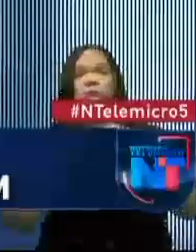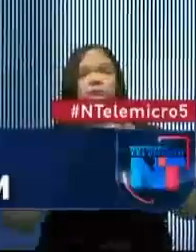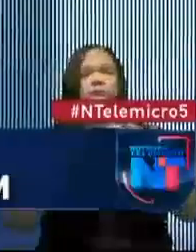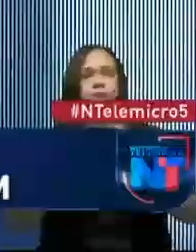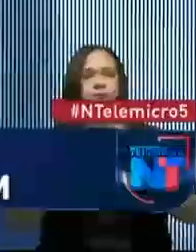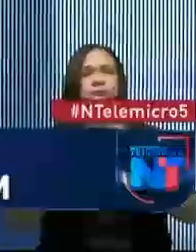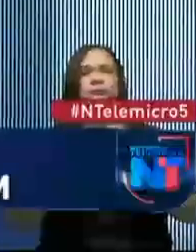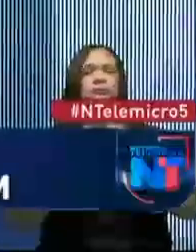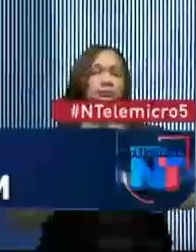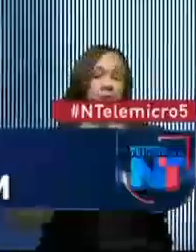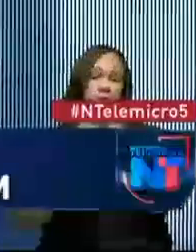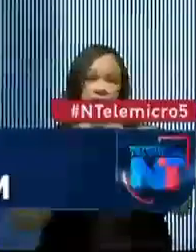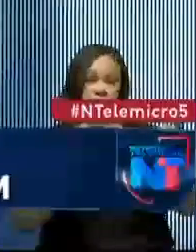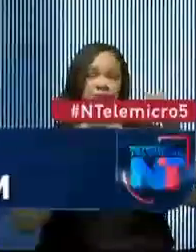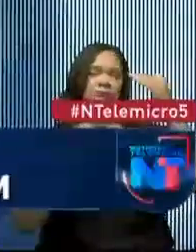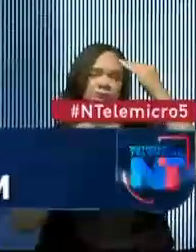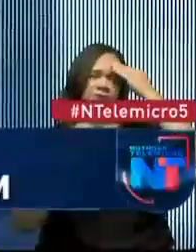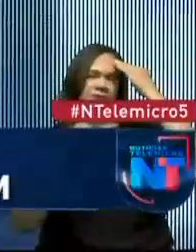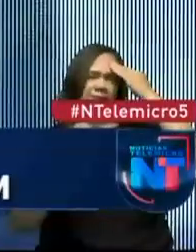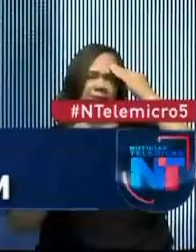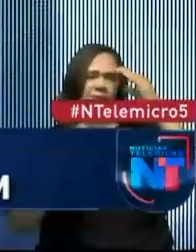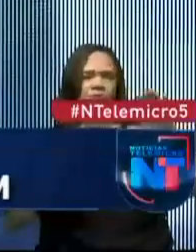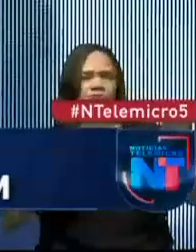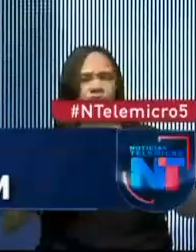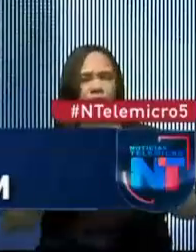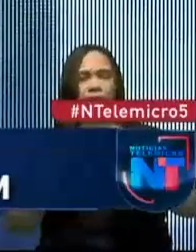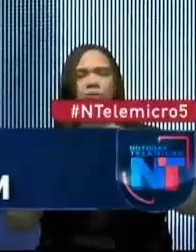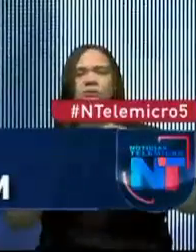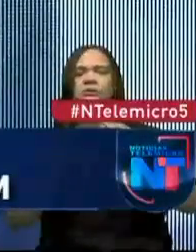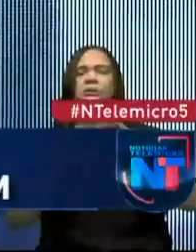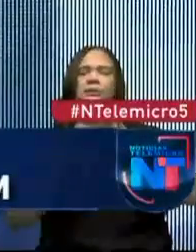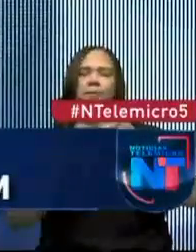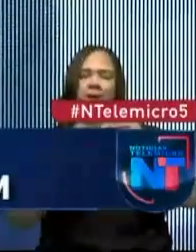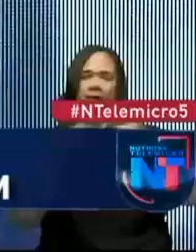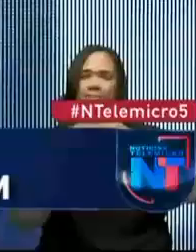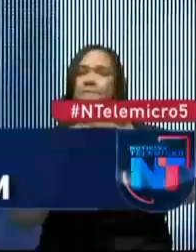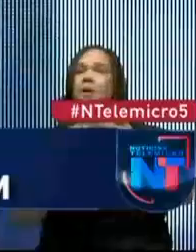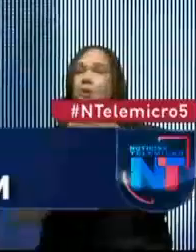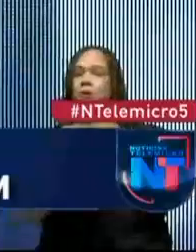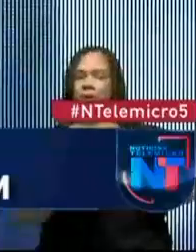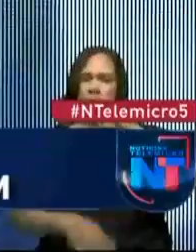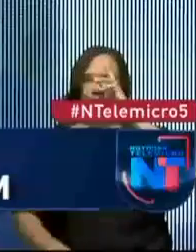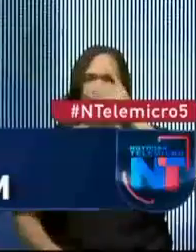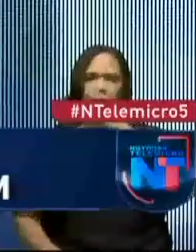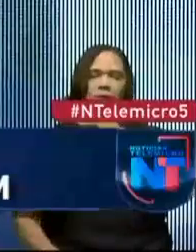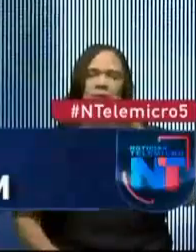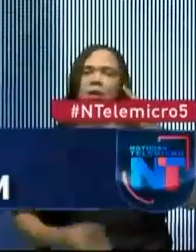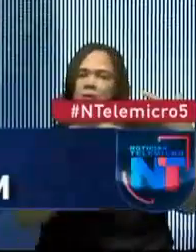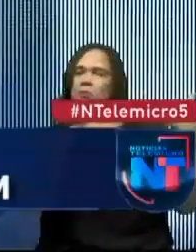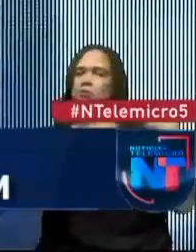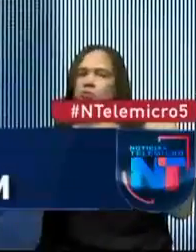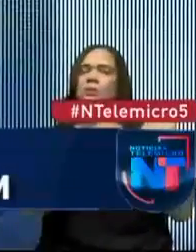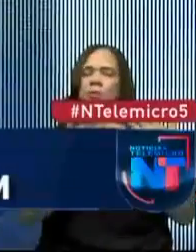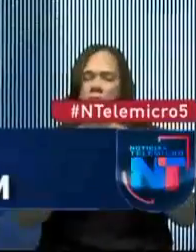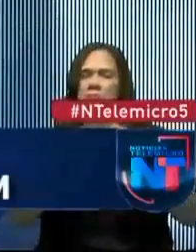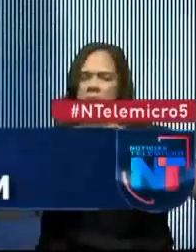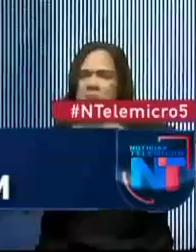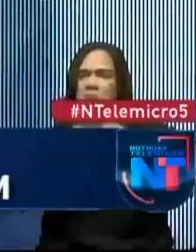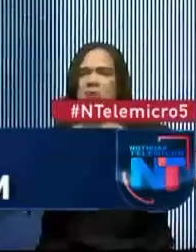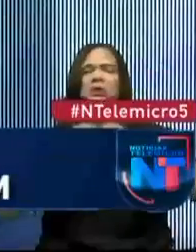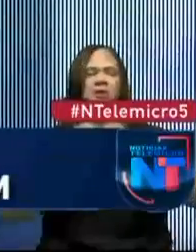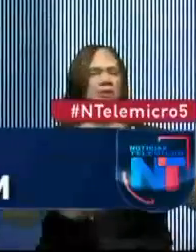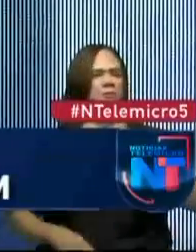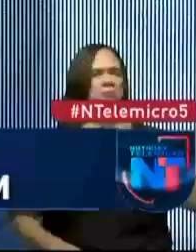siguiente Ellos saben que estamos haciendo estas medidas para bien del país y están comprometidos con eso y a mí